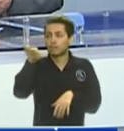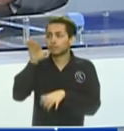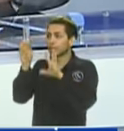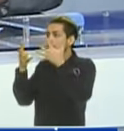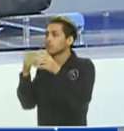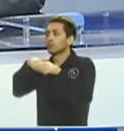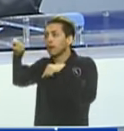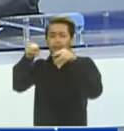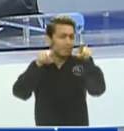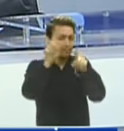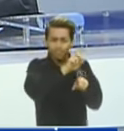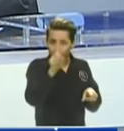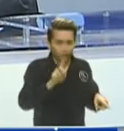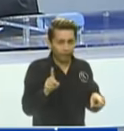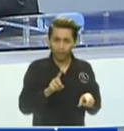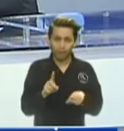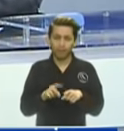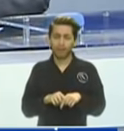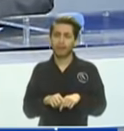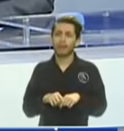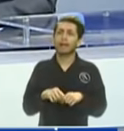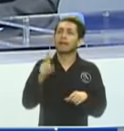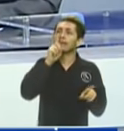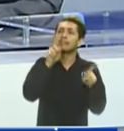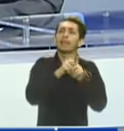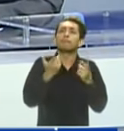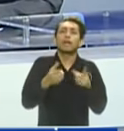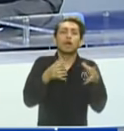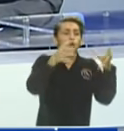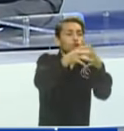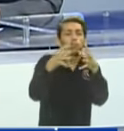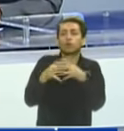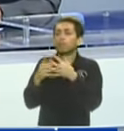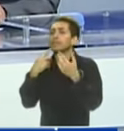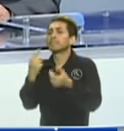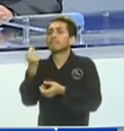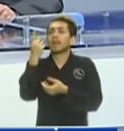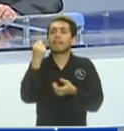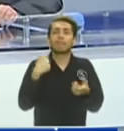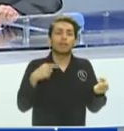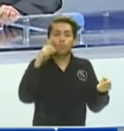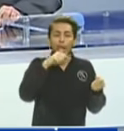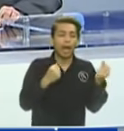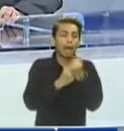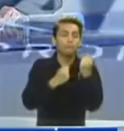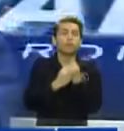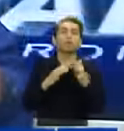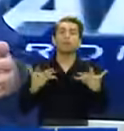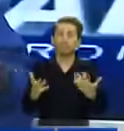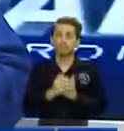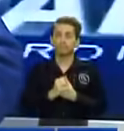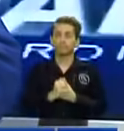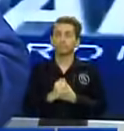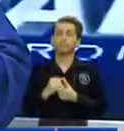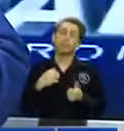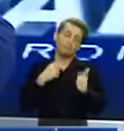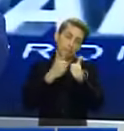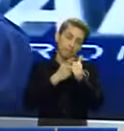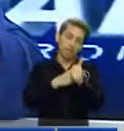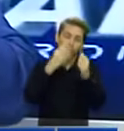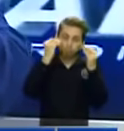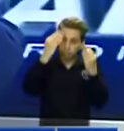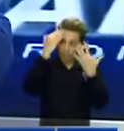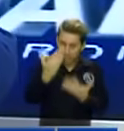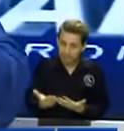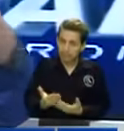que sienten que no se han incluido en los programas sociales, pues con esto si usted quisiera terminar. Mire, sí, no. Quiero en primer lugar darle las gracias a